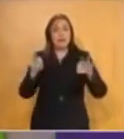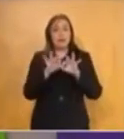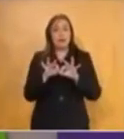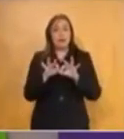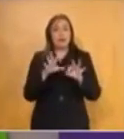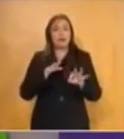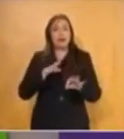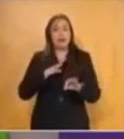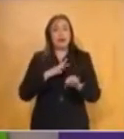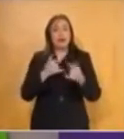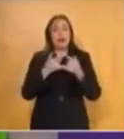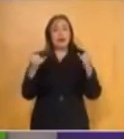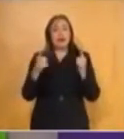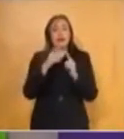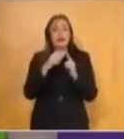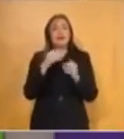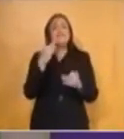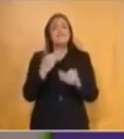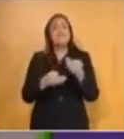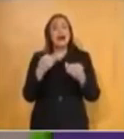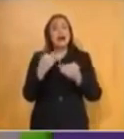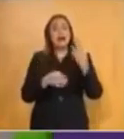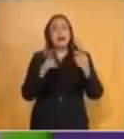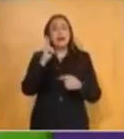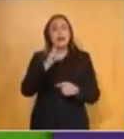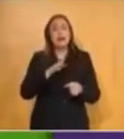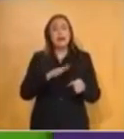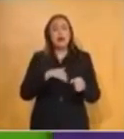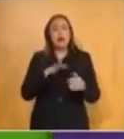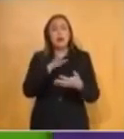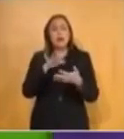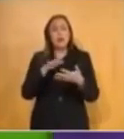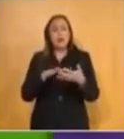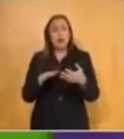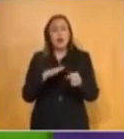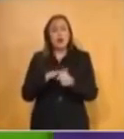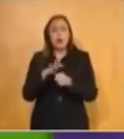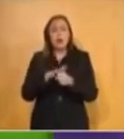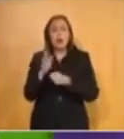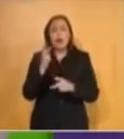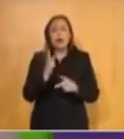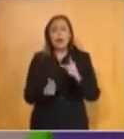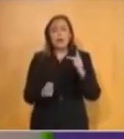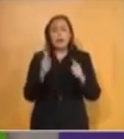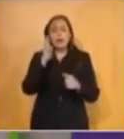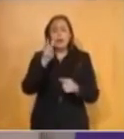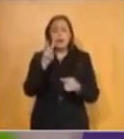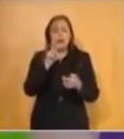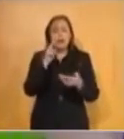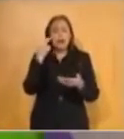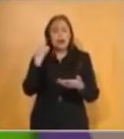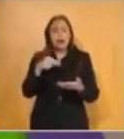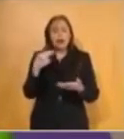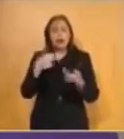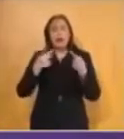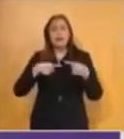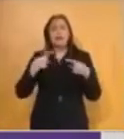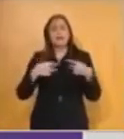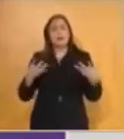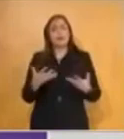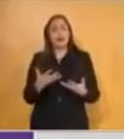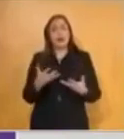falta identificar cuando leamos los cómics cuál es la parte en donde viene el nombre del autor. Vamos a ver.